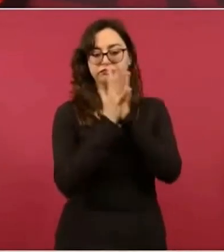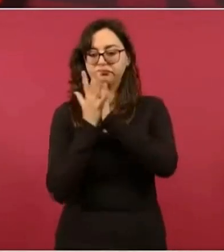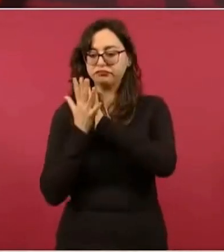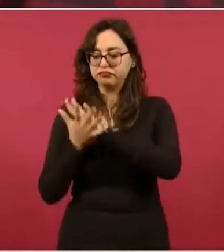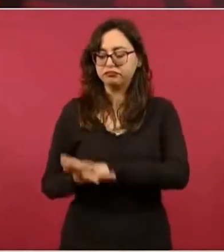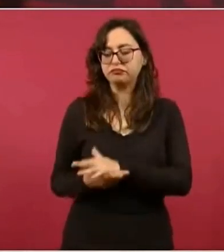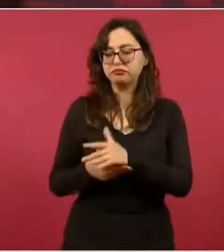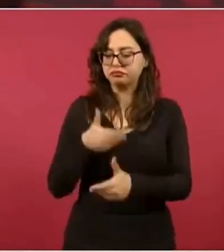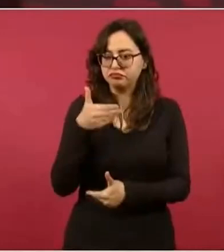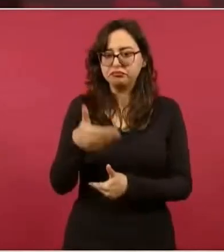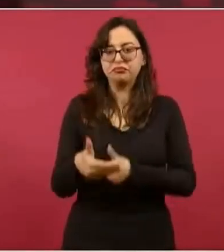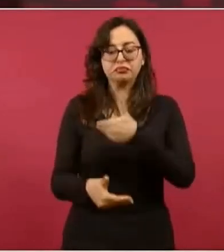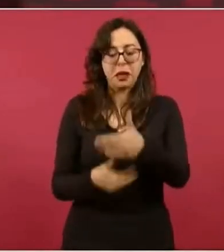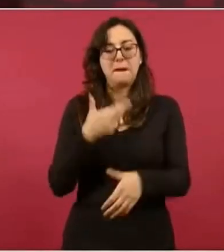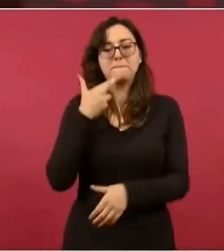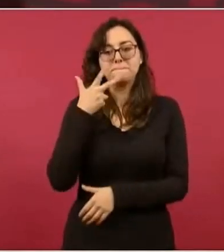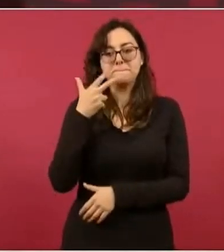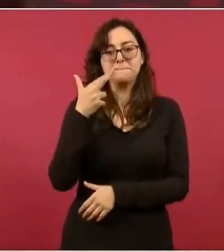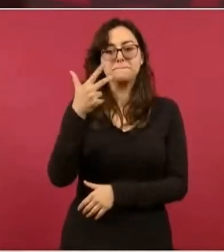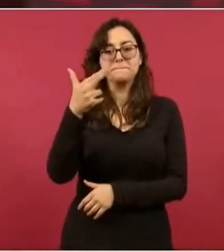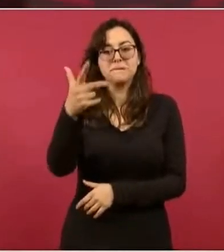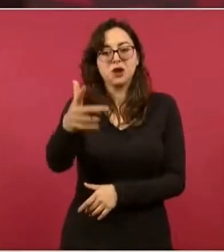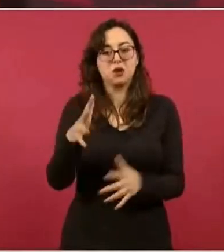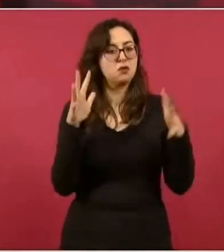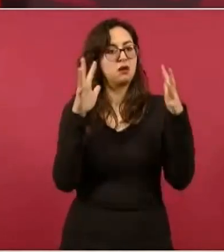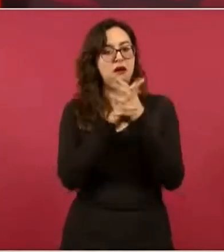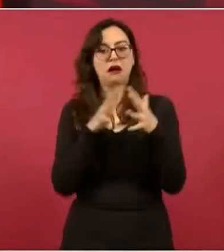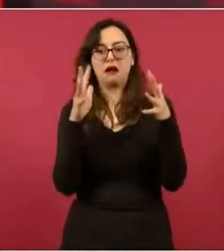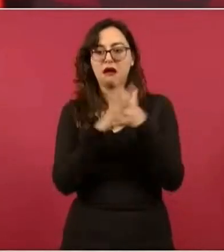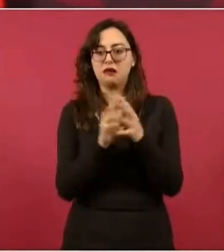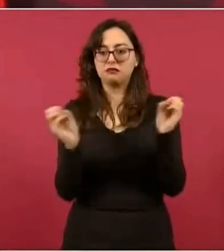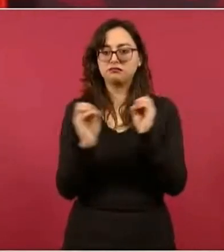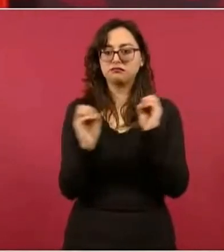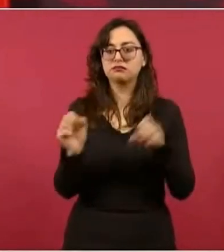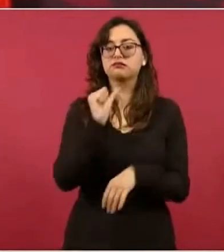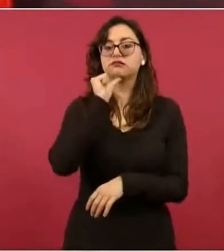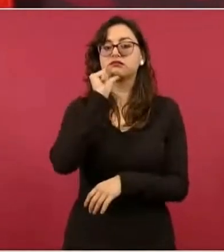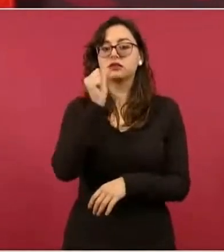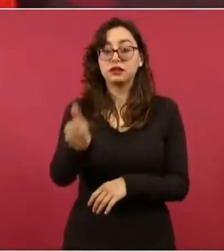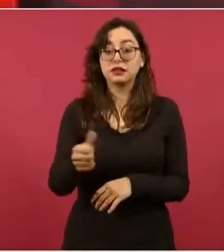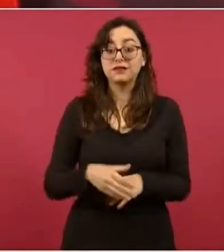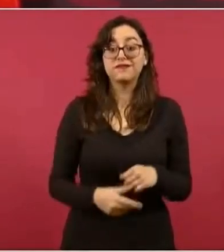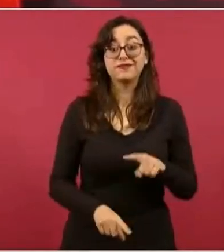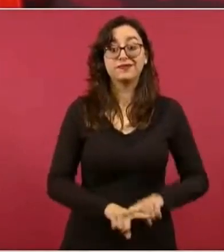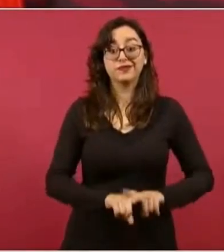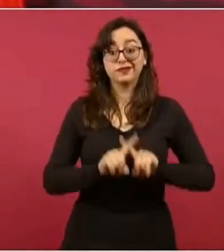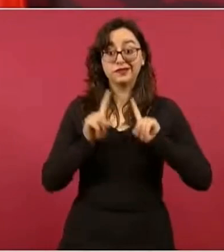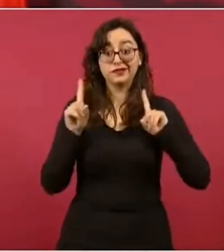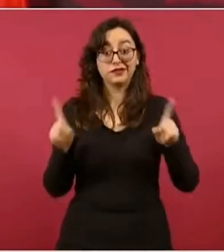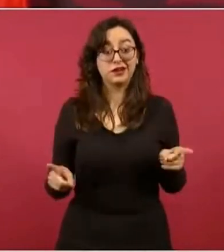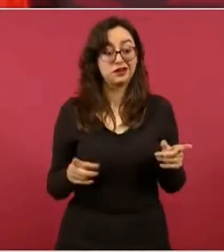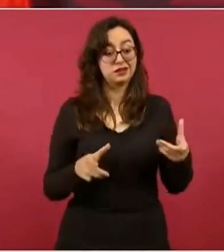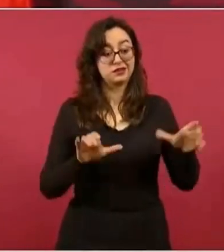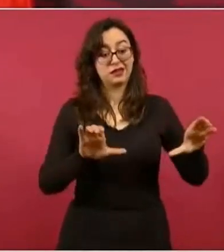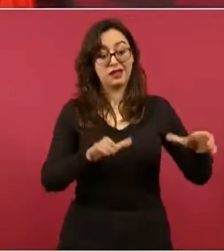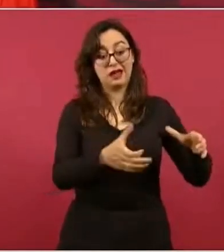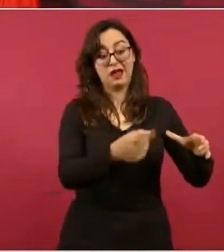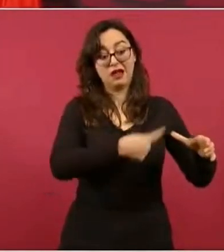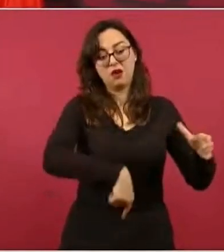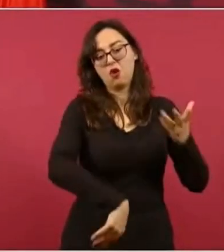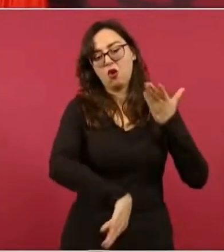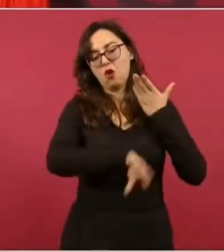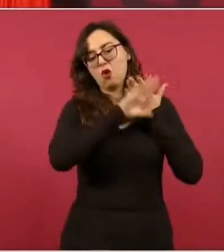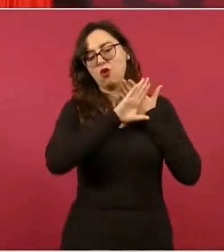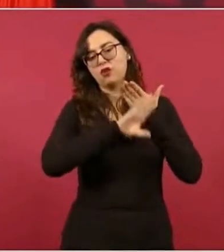hay desde luego pues una campaña de los opositores